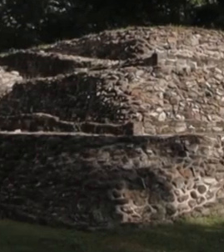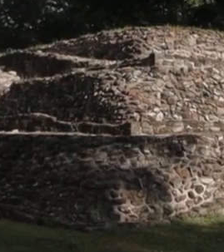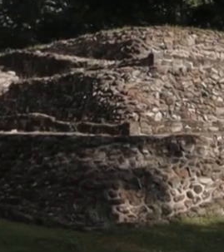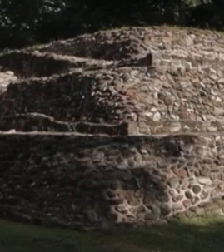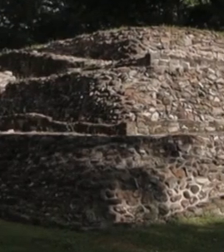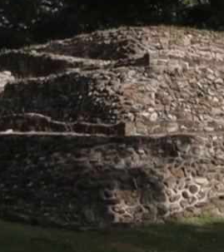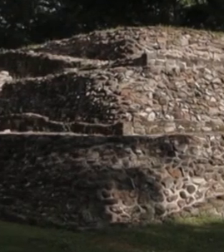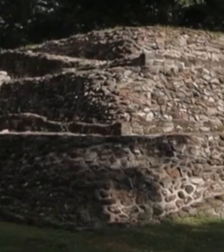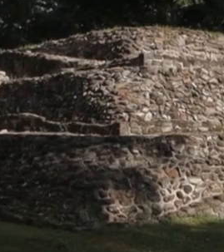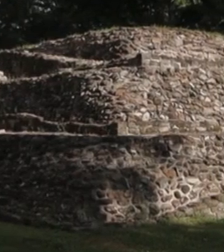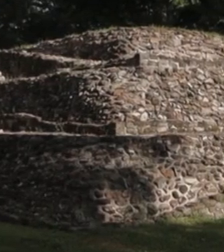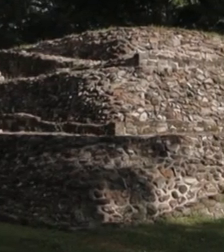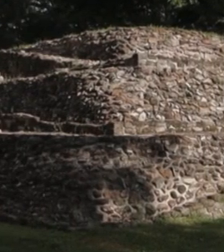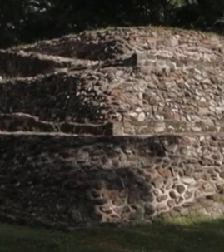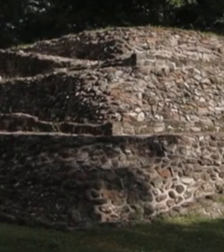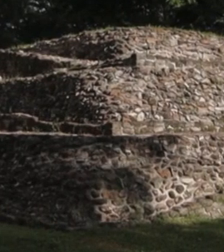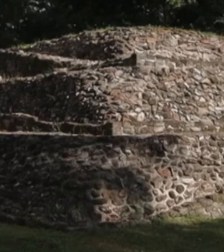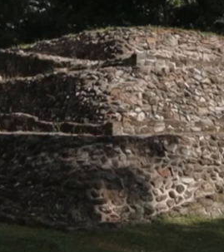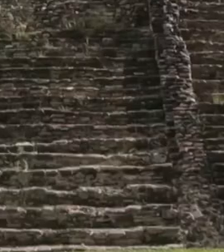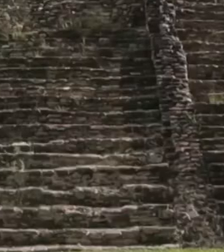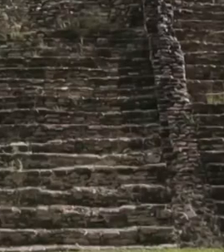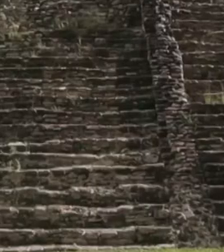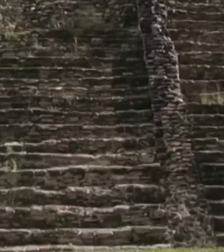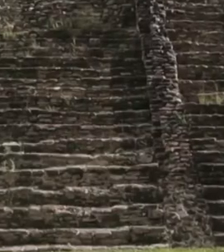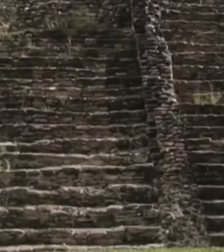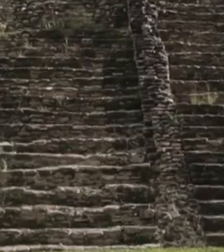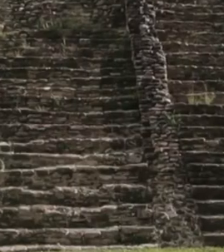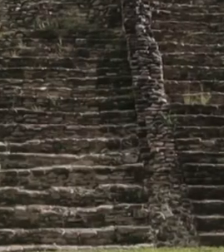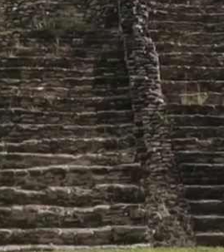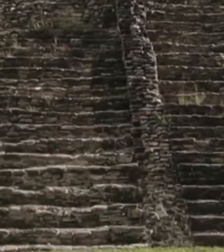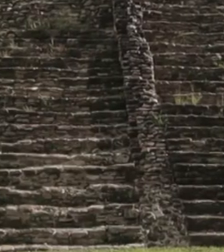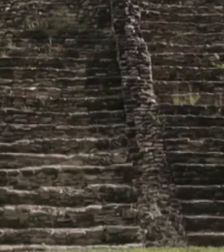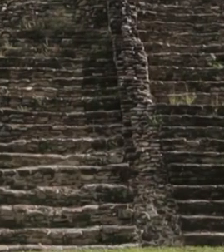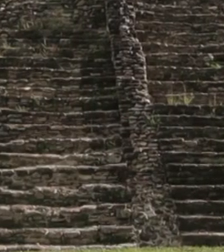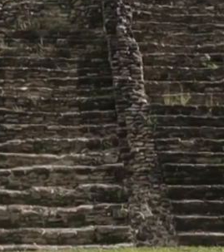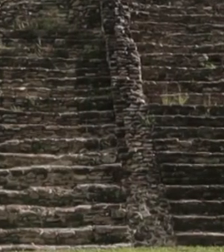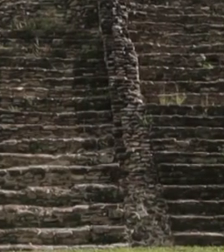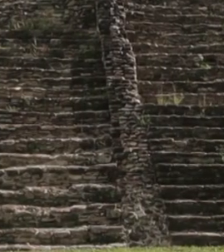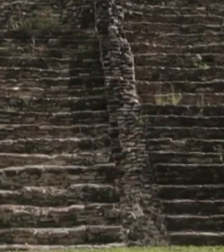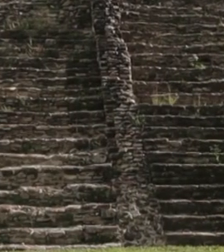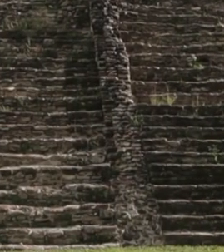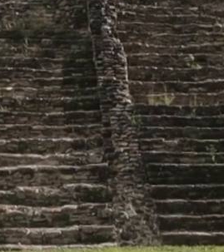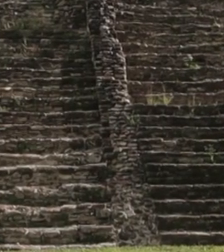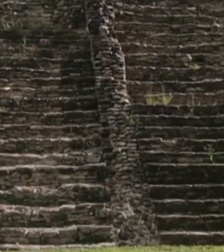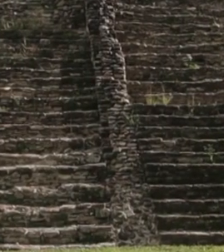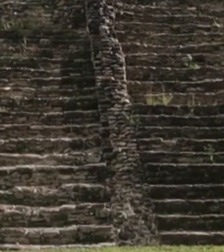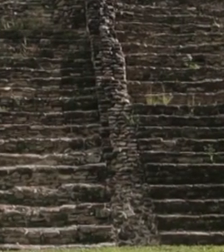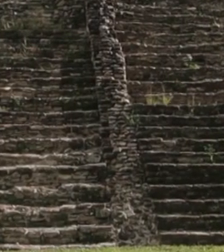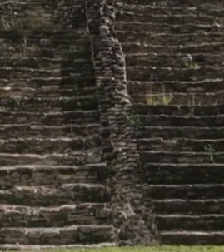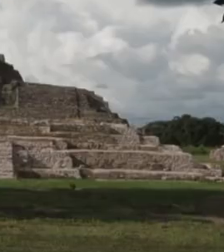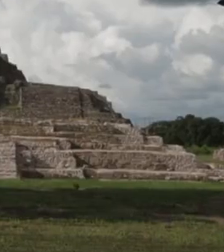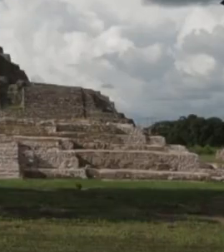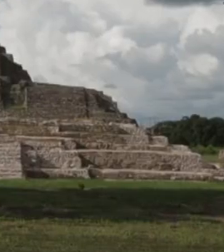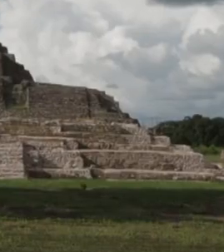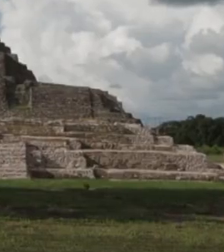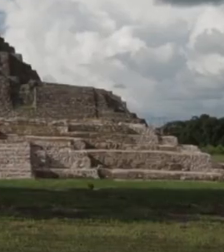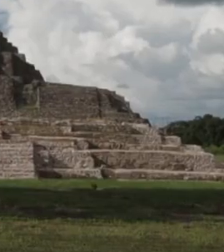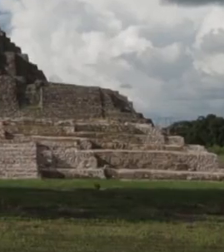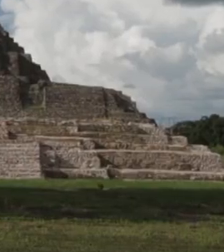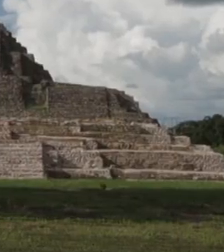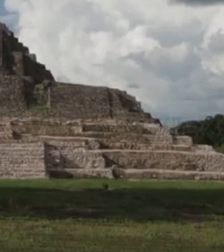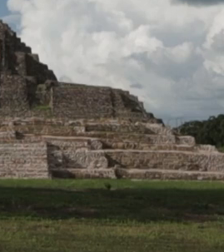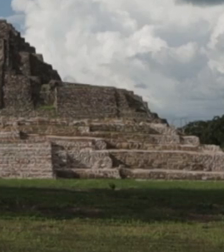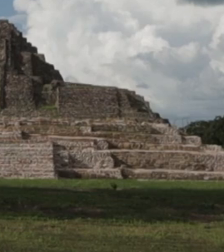de Moral Reforma es una zona que hasta ahora no es tan conocida, muy cercana, por cierto, a las cascadas de